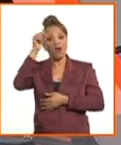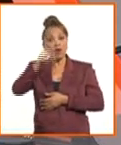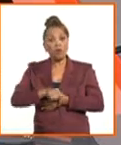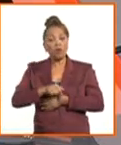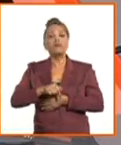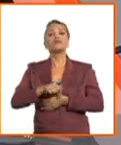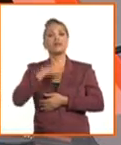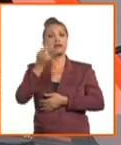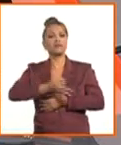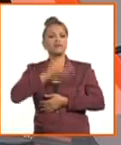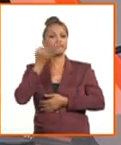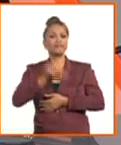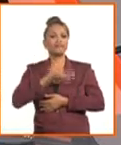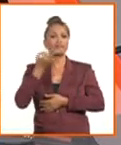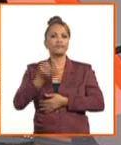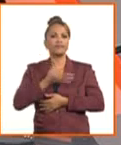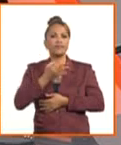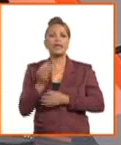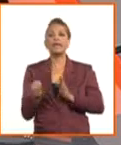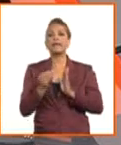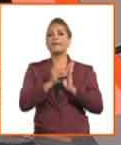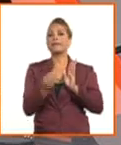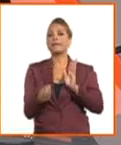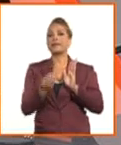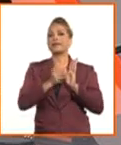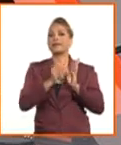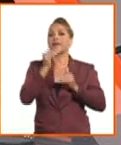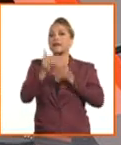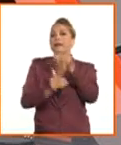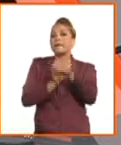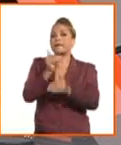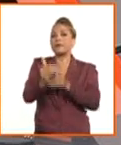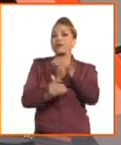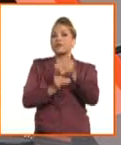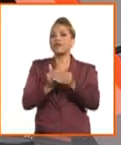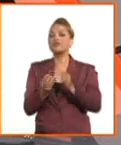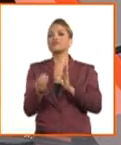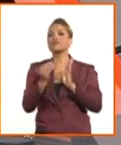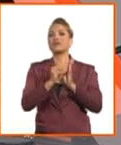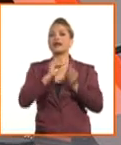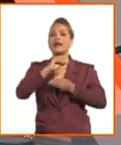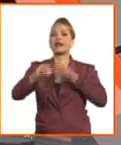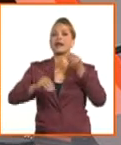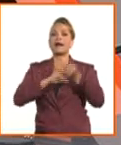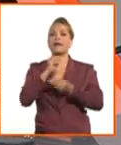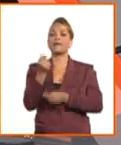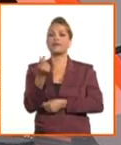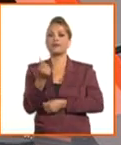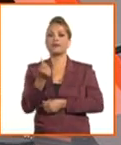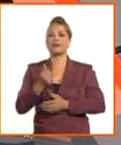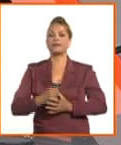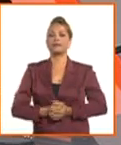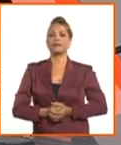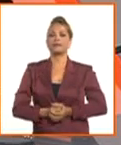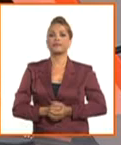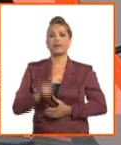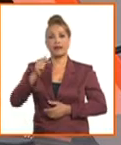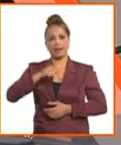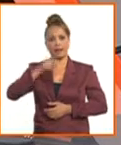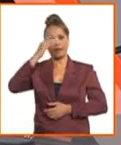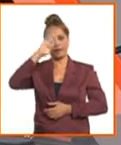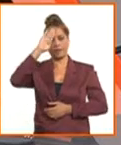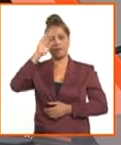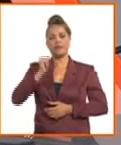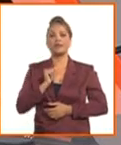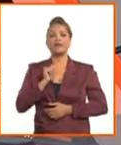hablando sobre la implementación, el proceso de implementación del mercado cambiario en nuestro país.